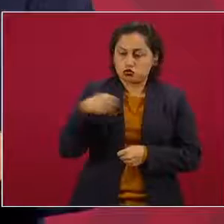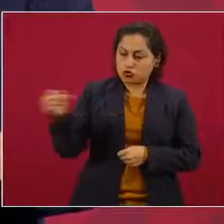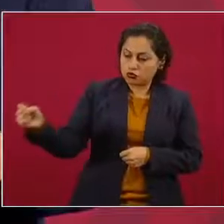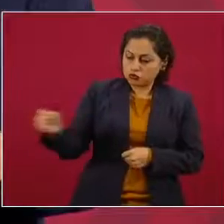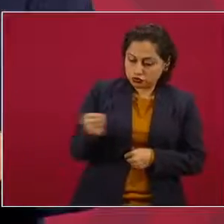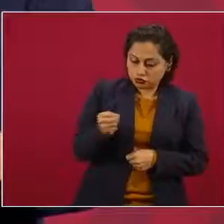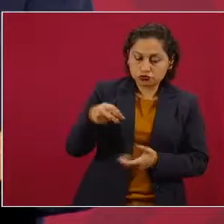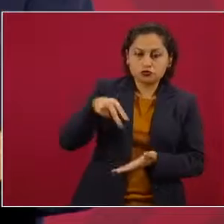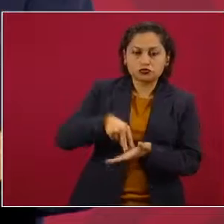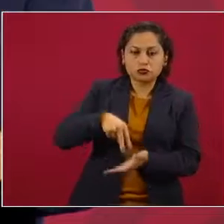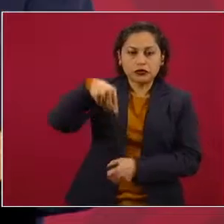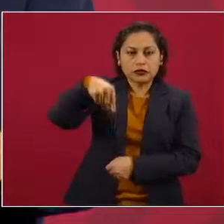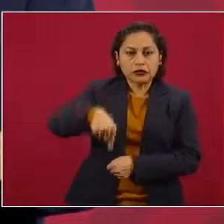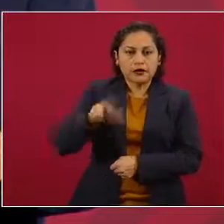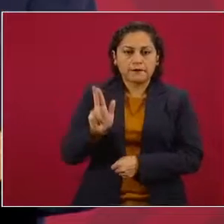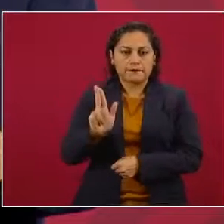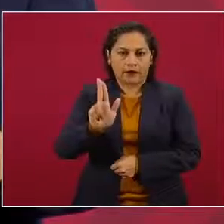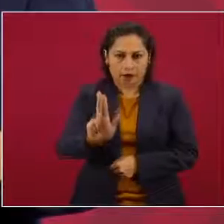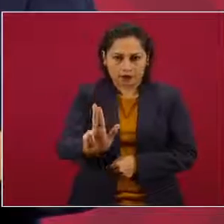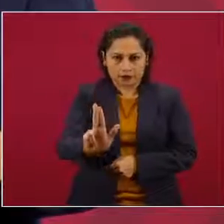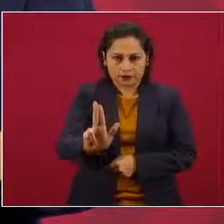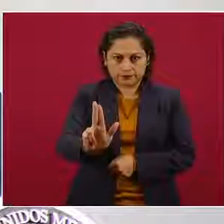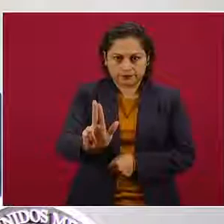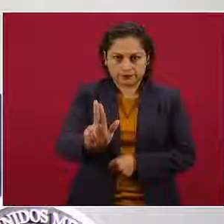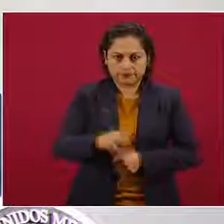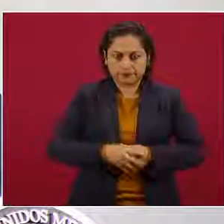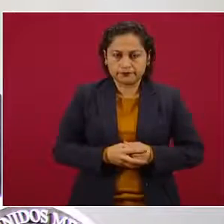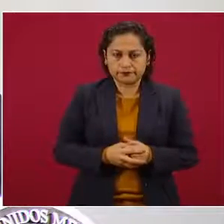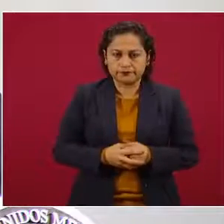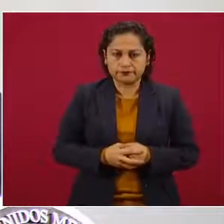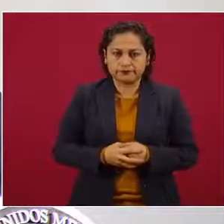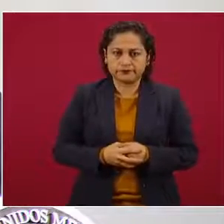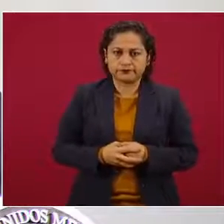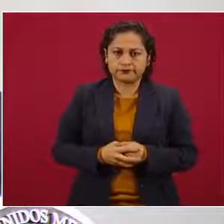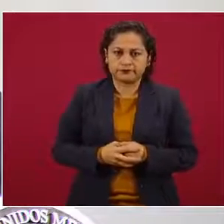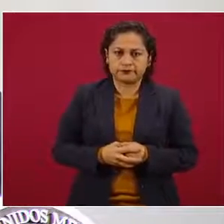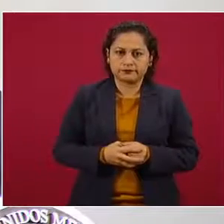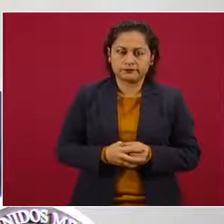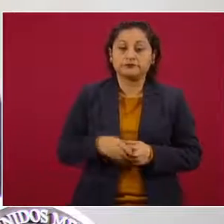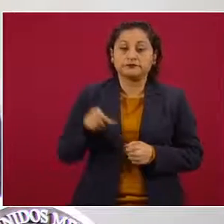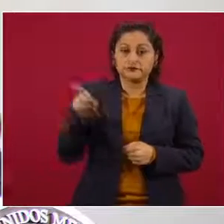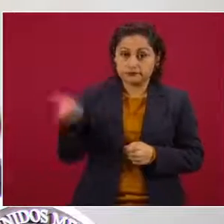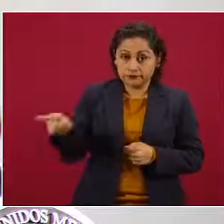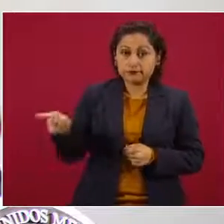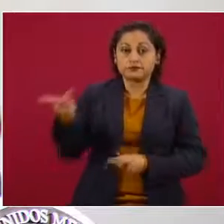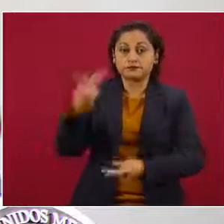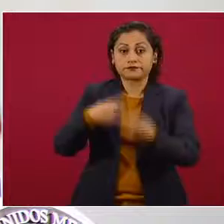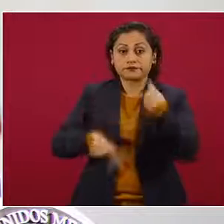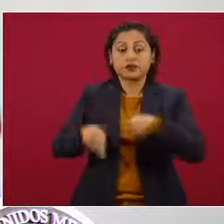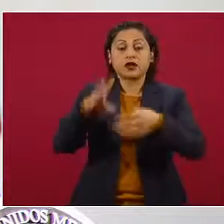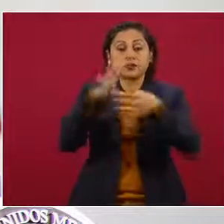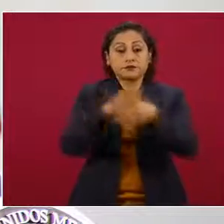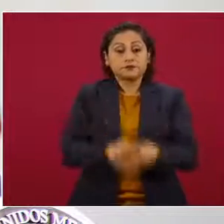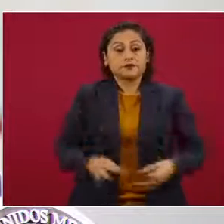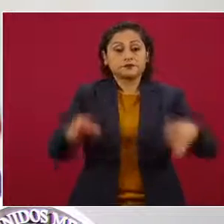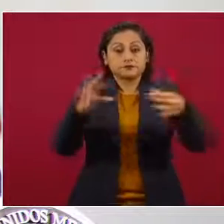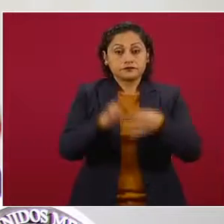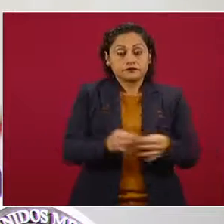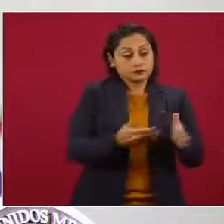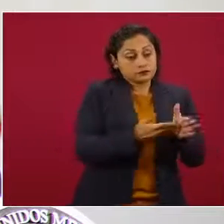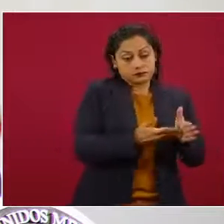martes, para que el secretario de Hacienda nos diga cuánto ha enviado este